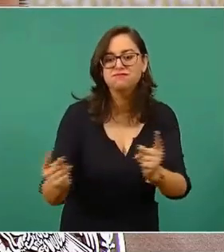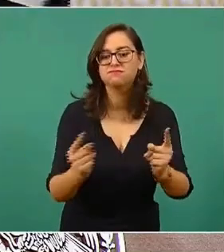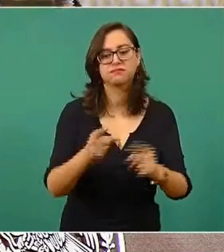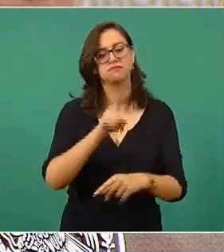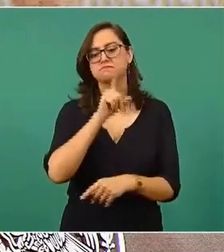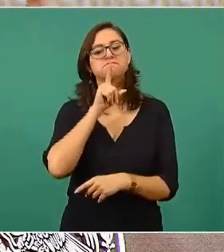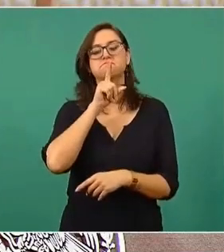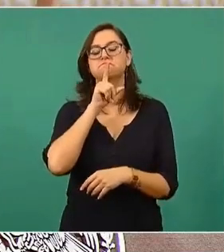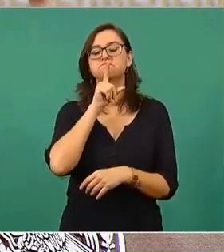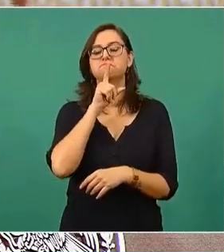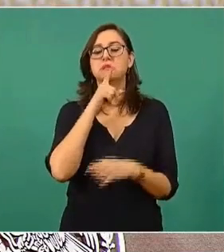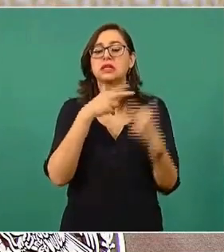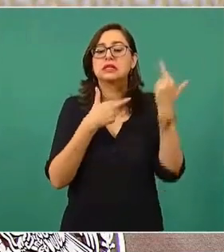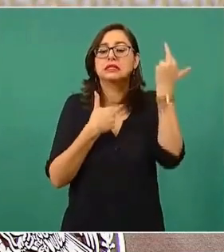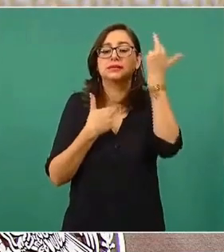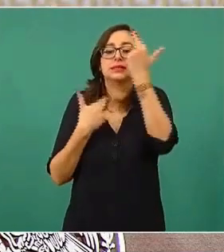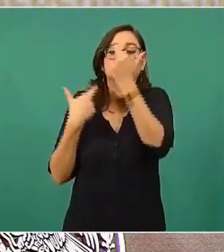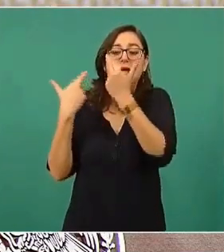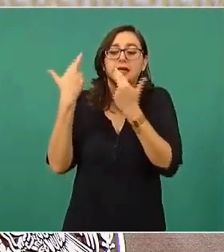para hacer estudios.